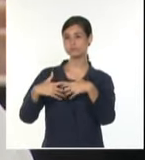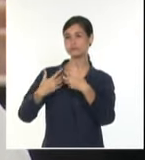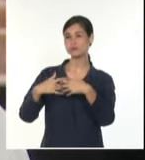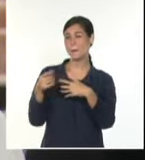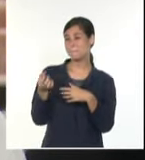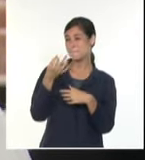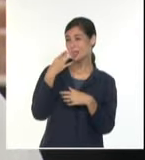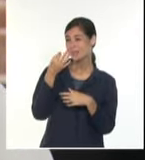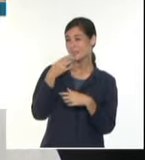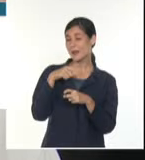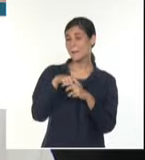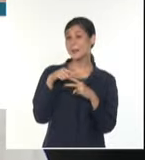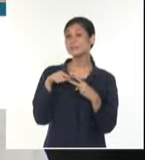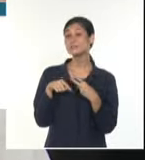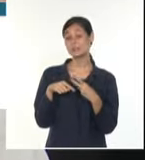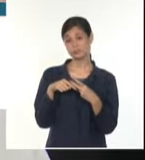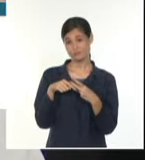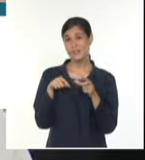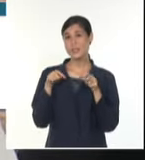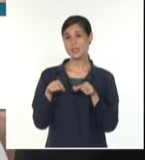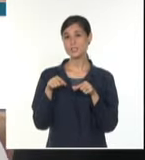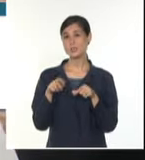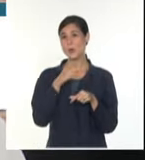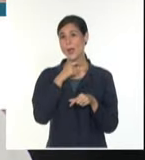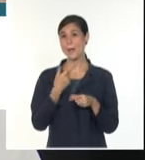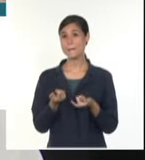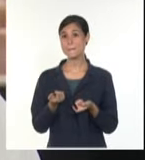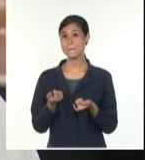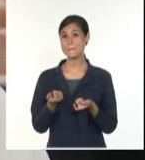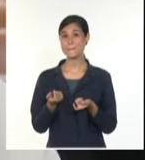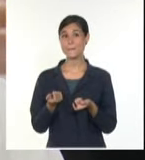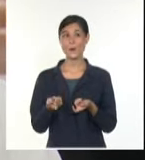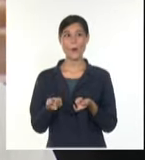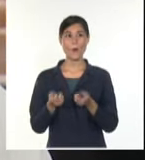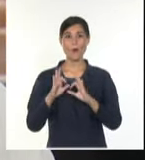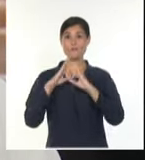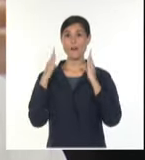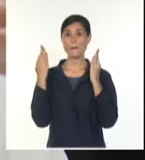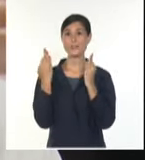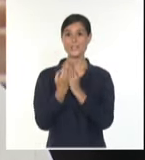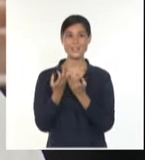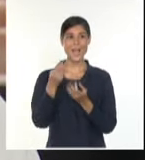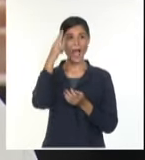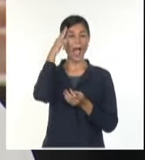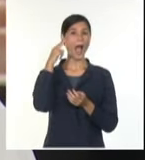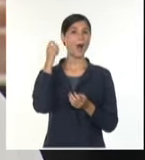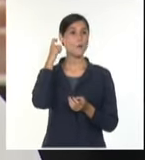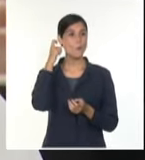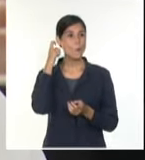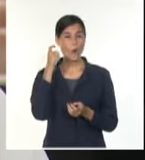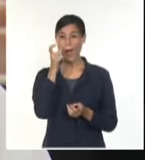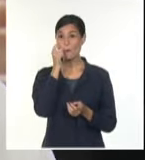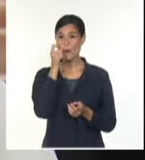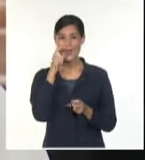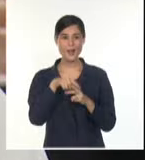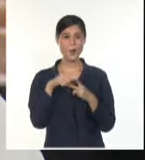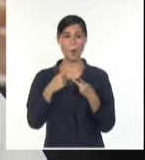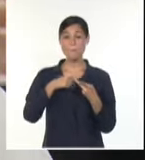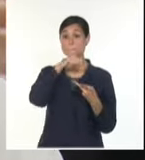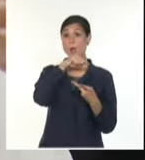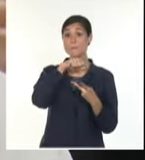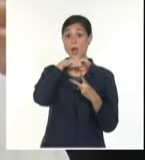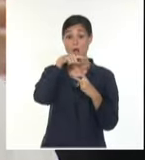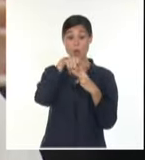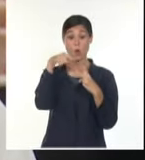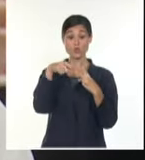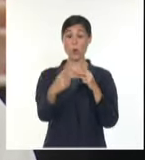está bien alta, ¿no? Es llenar los zapatos de mi abuelo, de mi mamá, ser tan buenos como ellos. Y bueno, uno mismo se